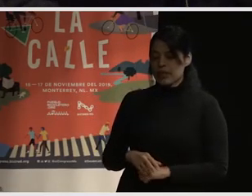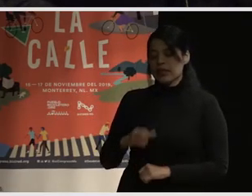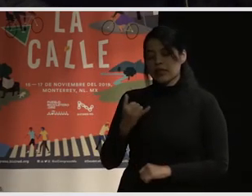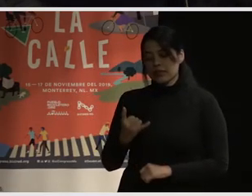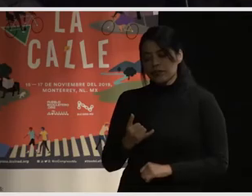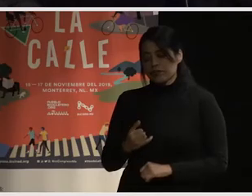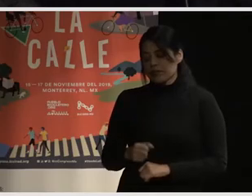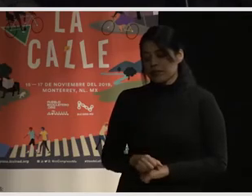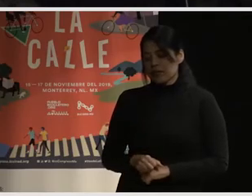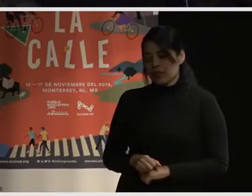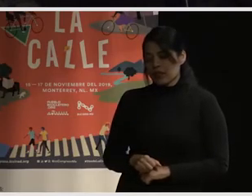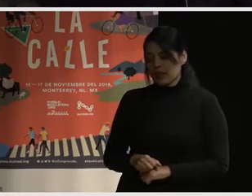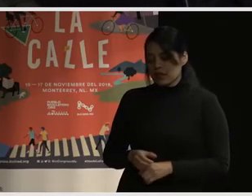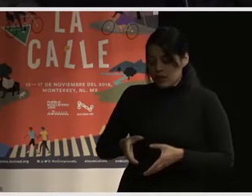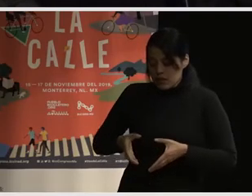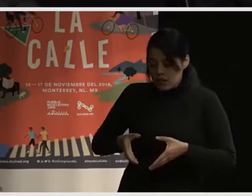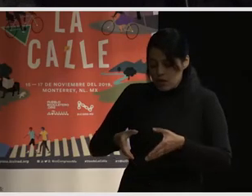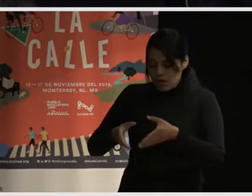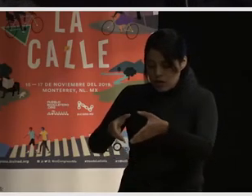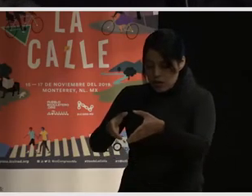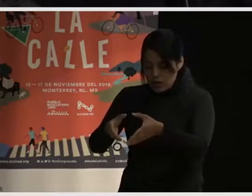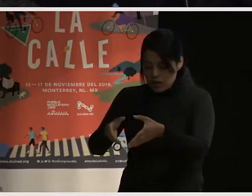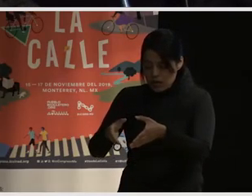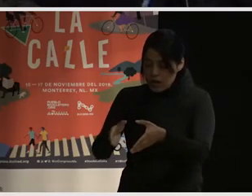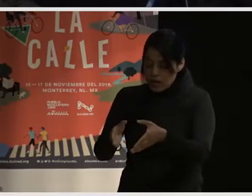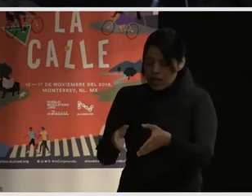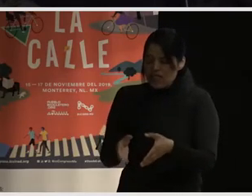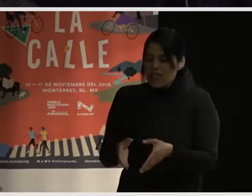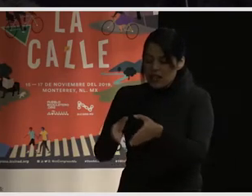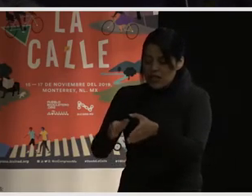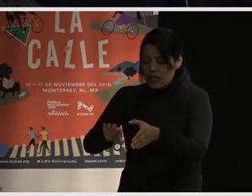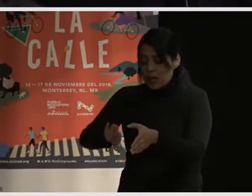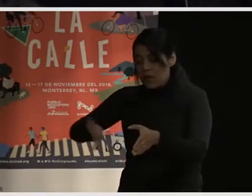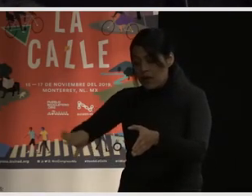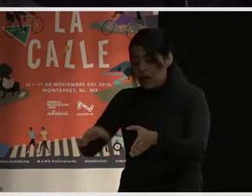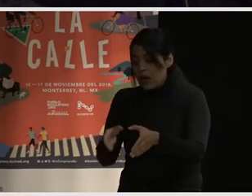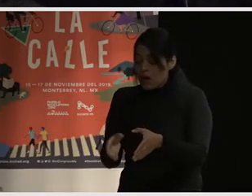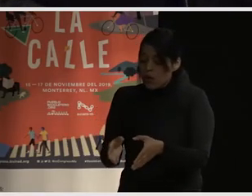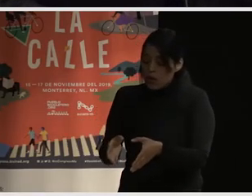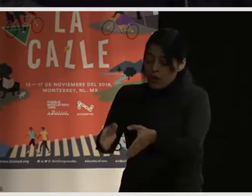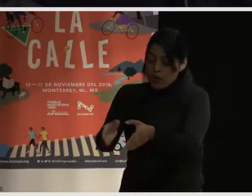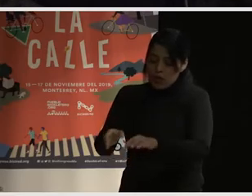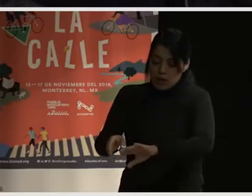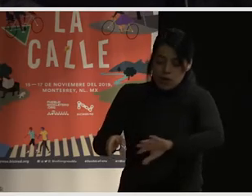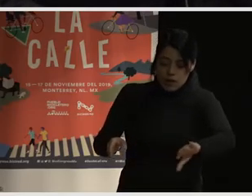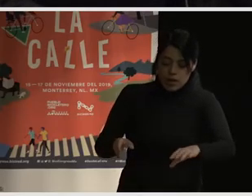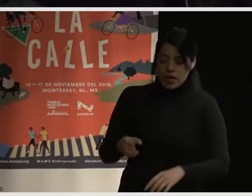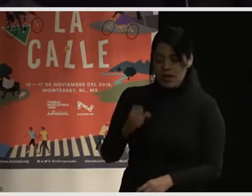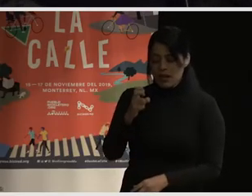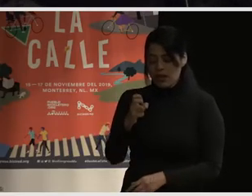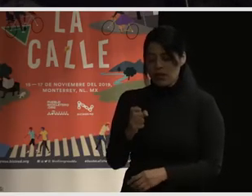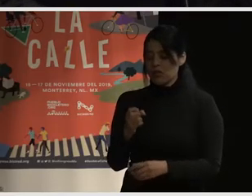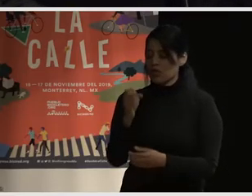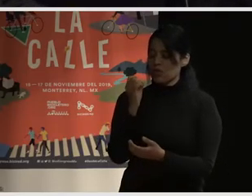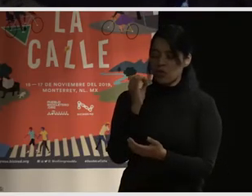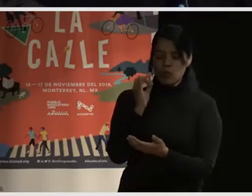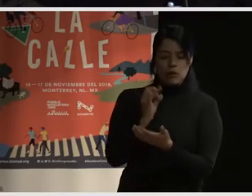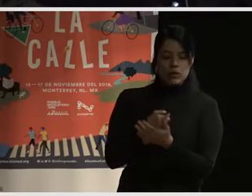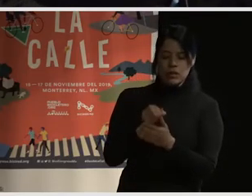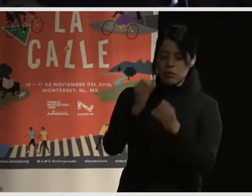sigue siendo una frase recurrente de la calzada para allá de la calzada para acá entonces creo que ese sería como el único que identificaría